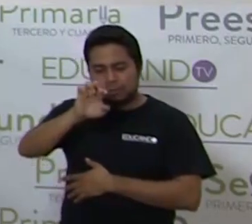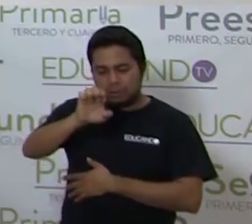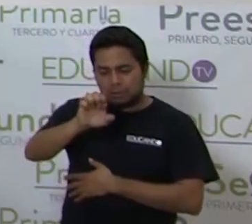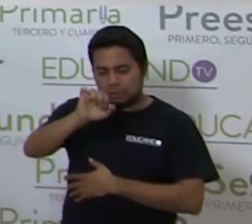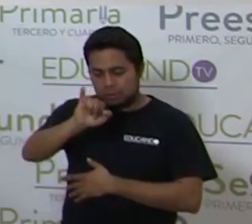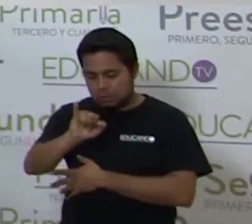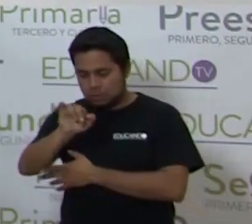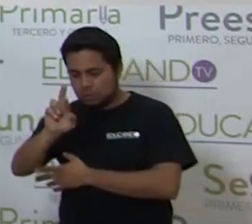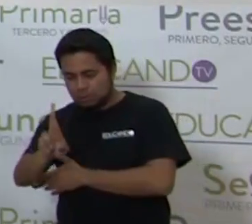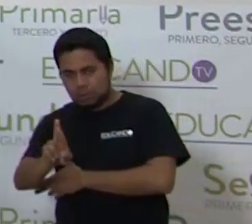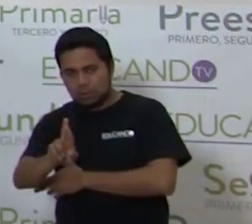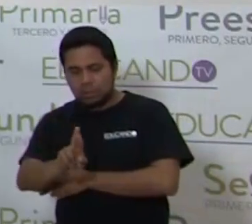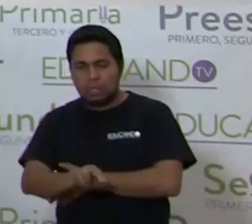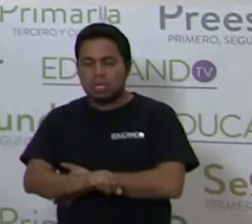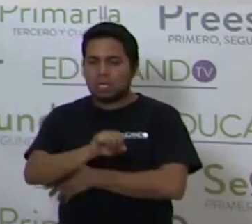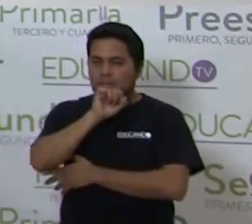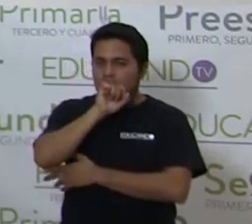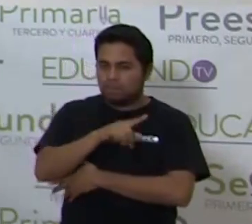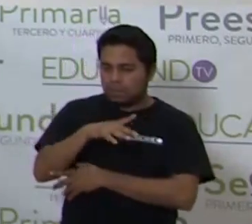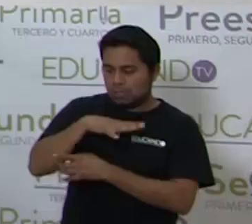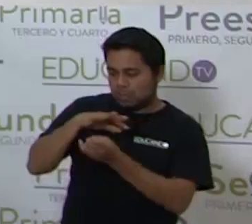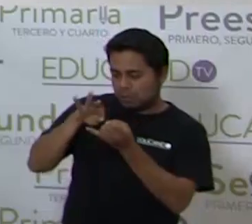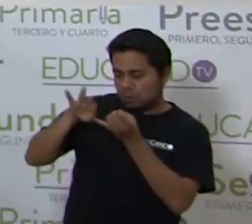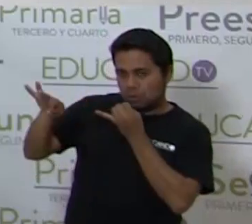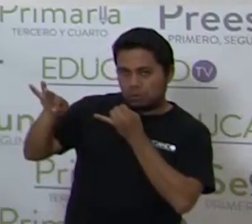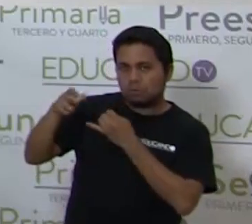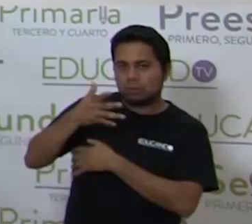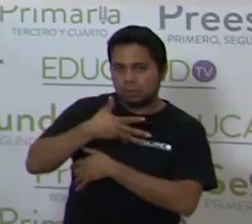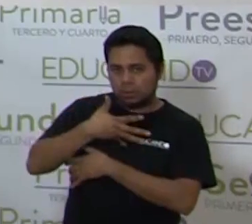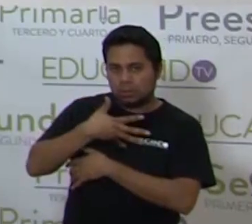De igual forma, tenemos la terminación